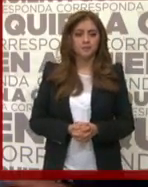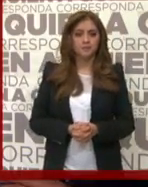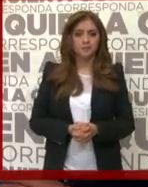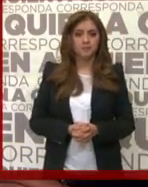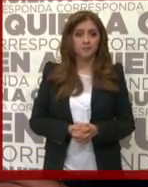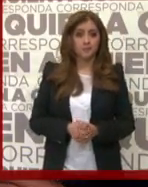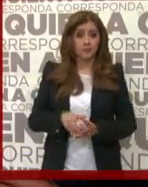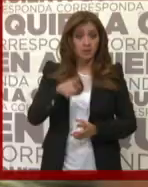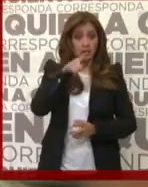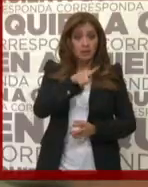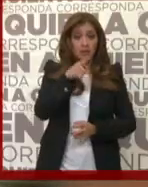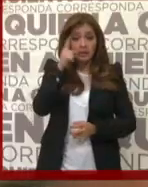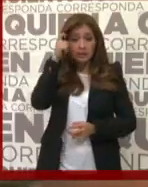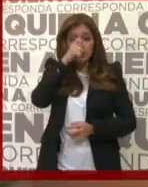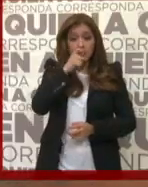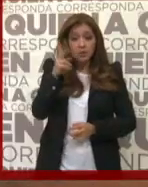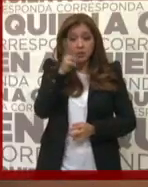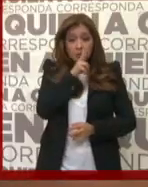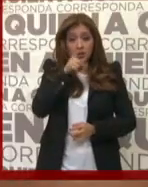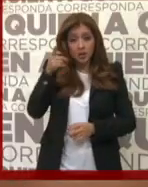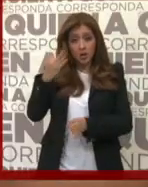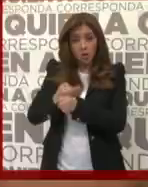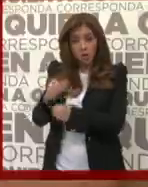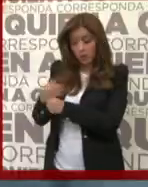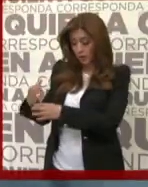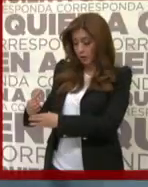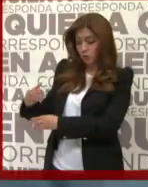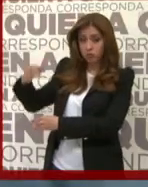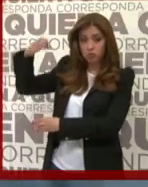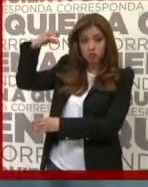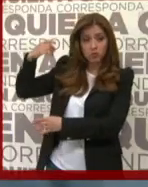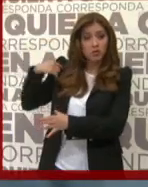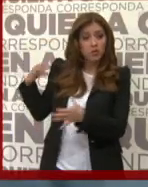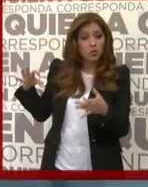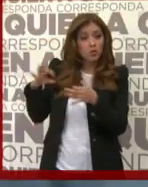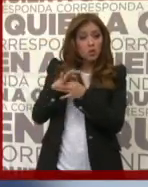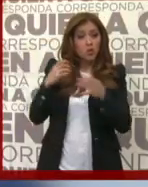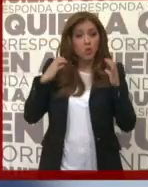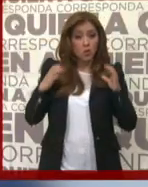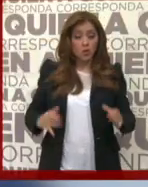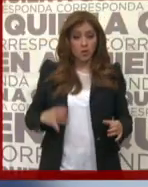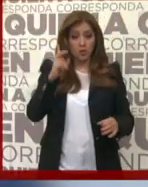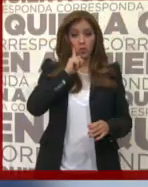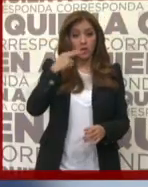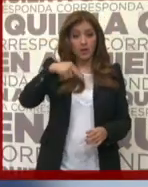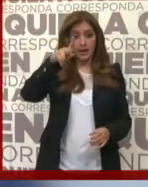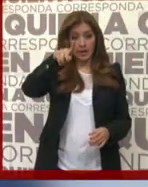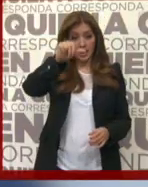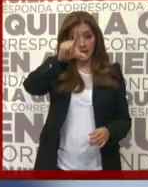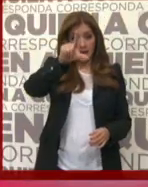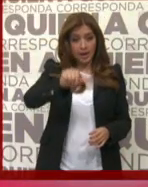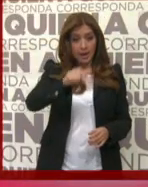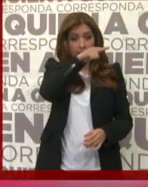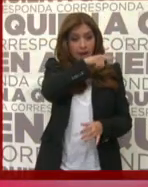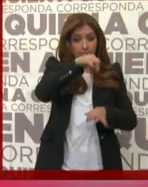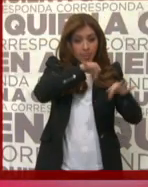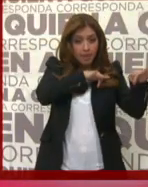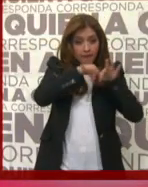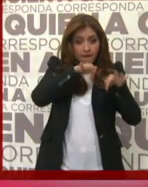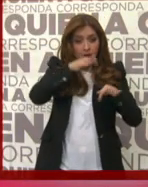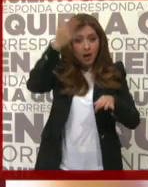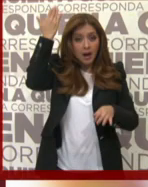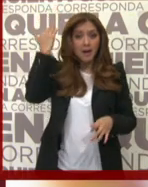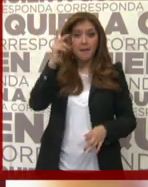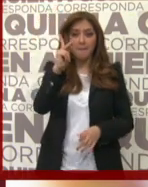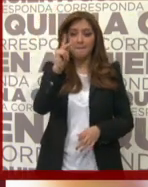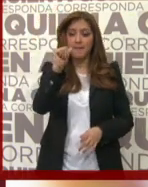Apenas si puede respirar. Este tanque de oxígeno se ha convertido en una extensión de su cuerpo. Carla González entregó su vida a los servicios de emergencia como